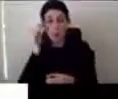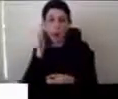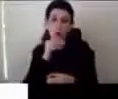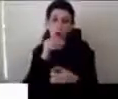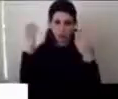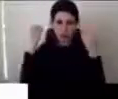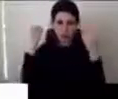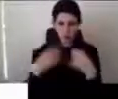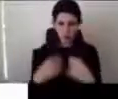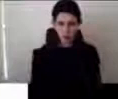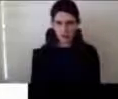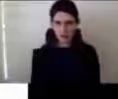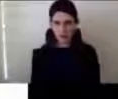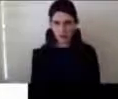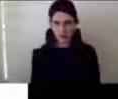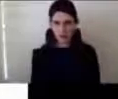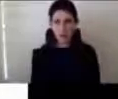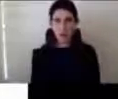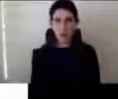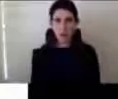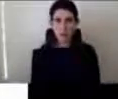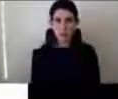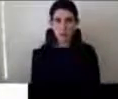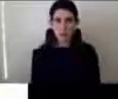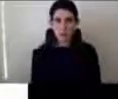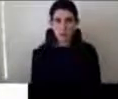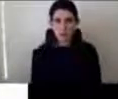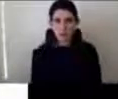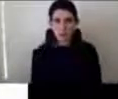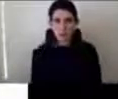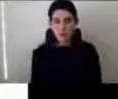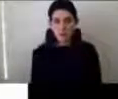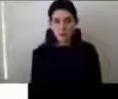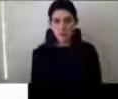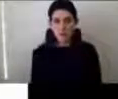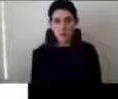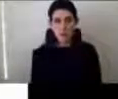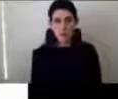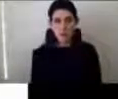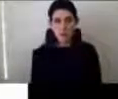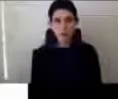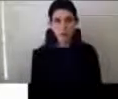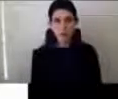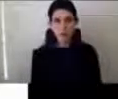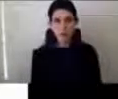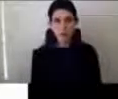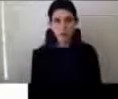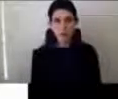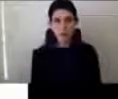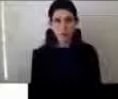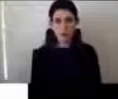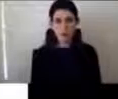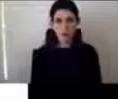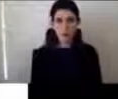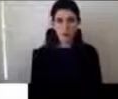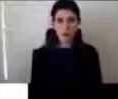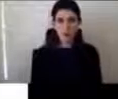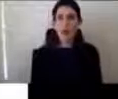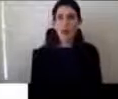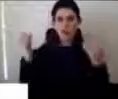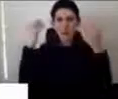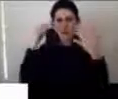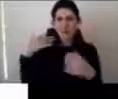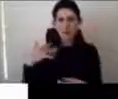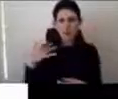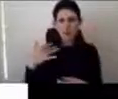la intención. El principio de cualquier aprendizaje significativo es la curiosidad. Aquí vemos, ¿no es cierto?